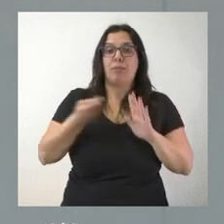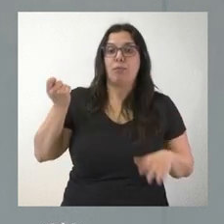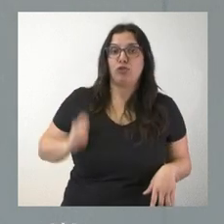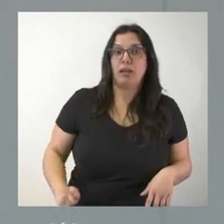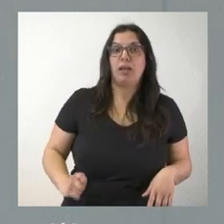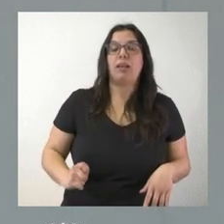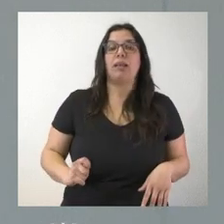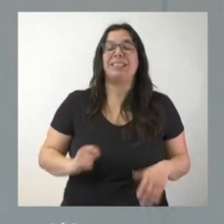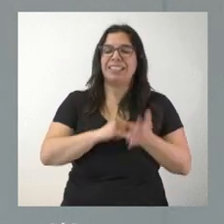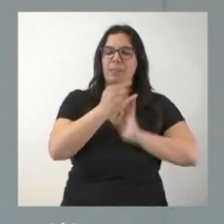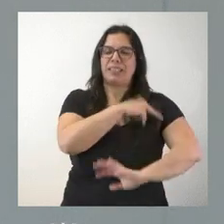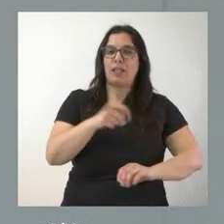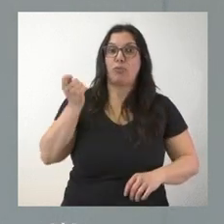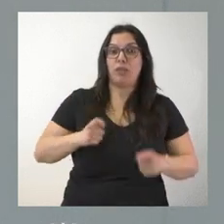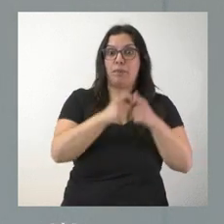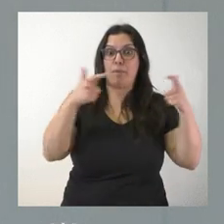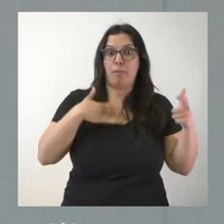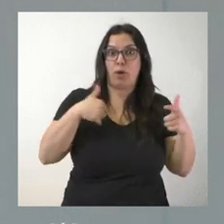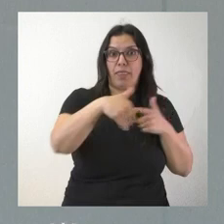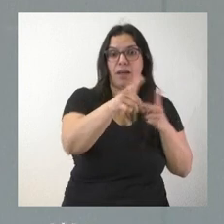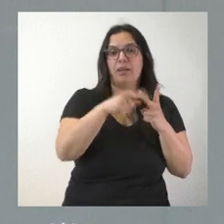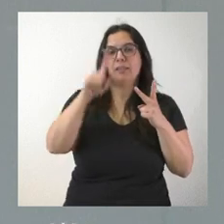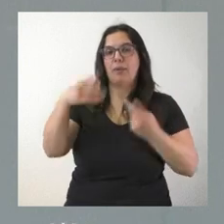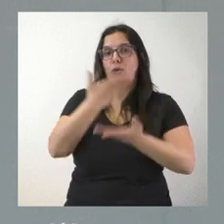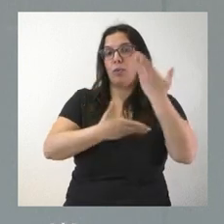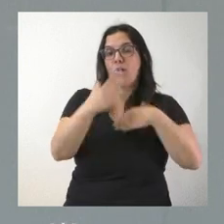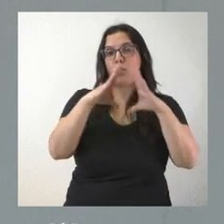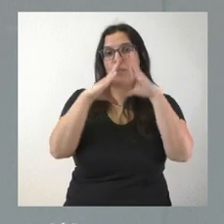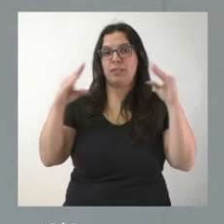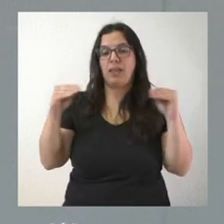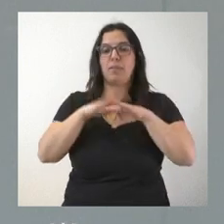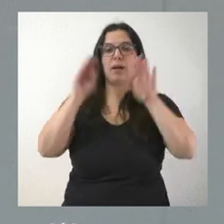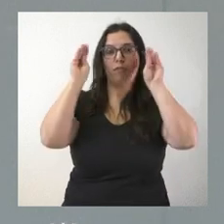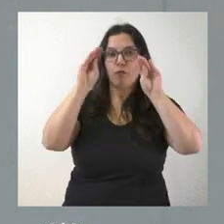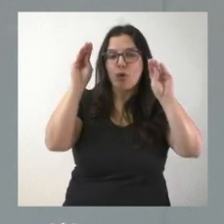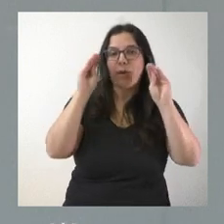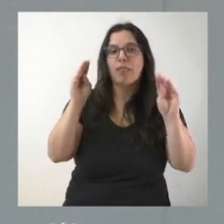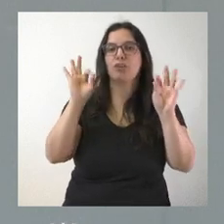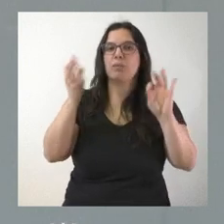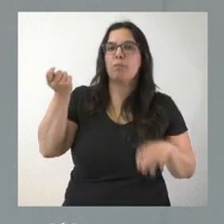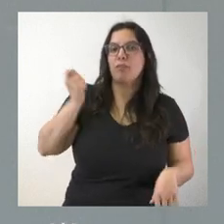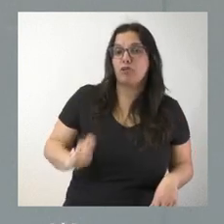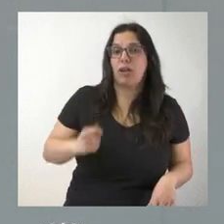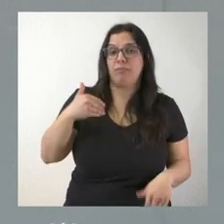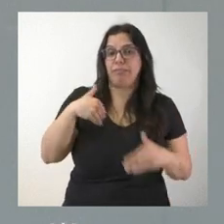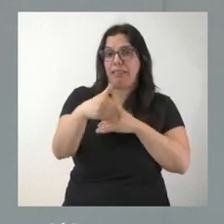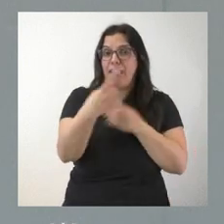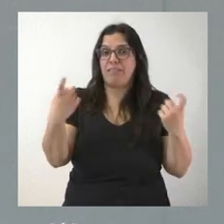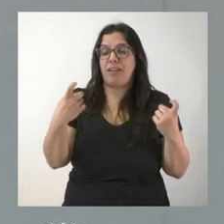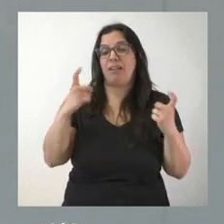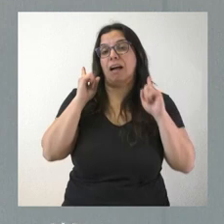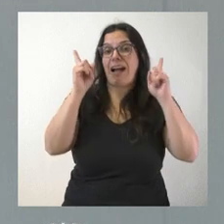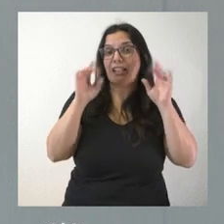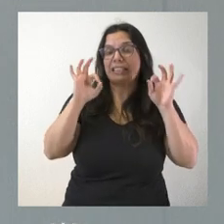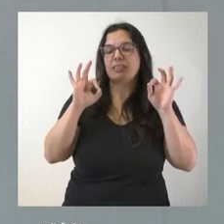también colaborar con las universidades en la formación de profesionales que son necesarios en este caso personal